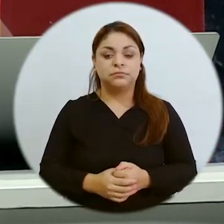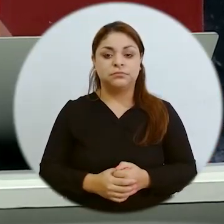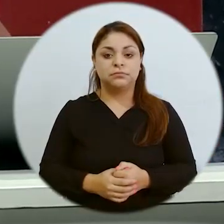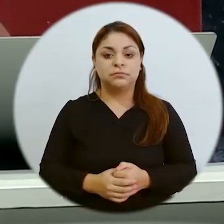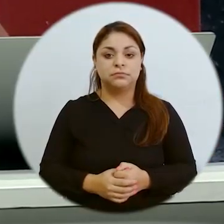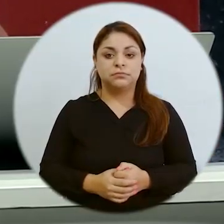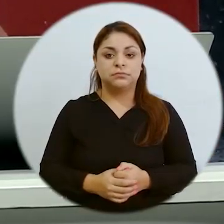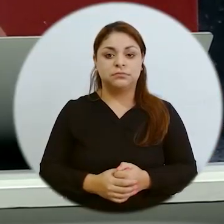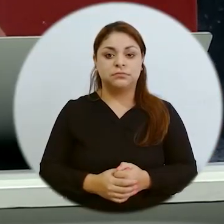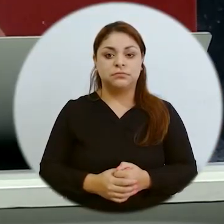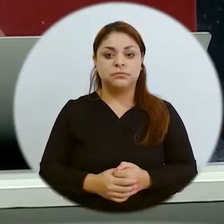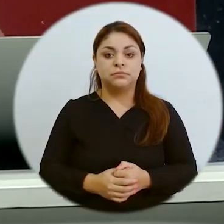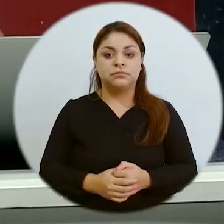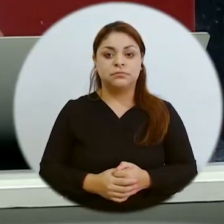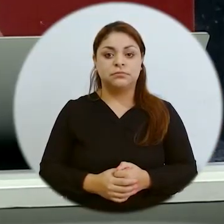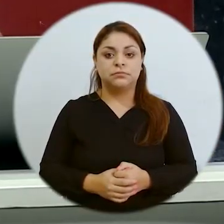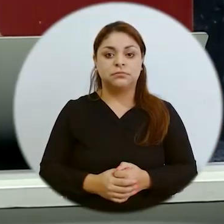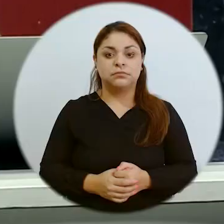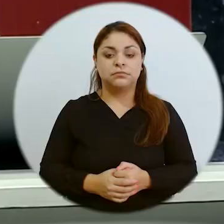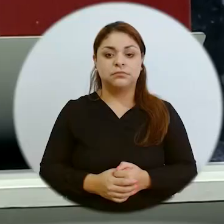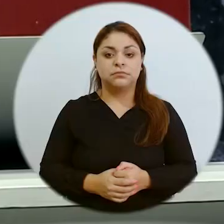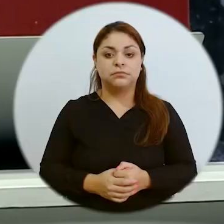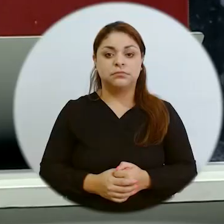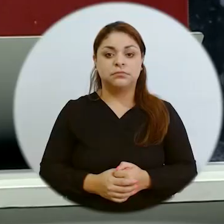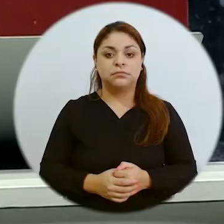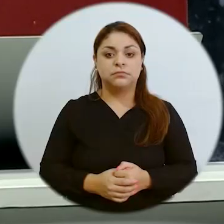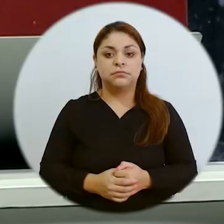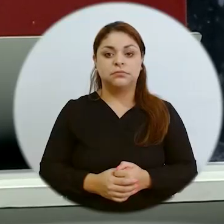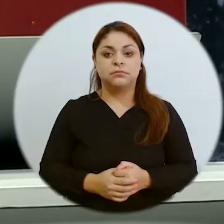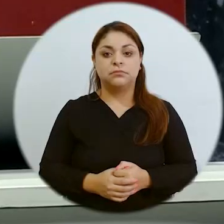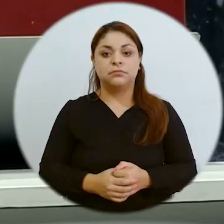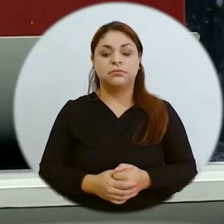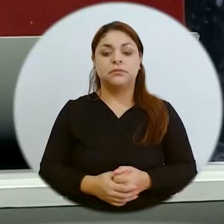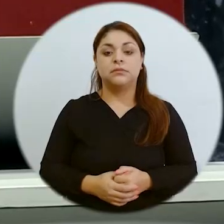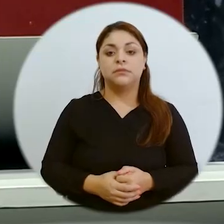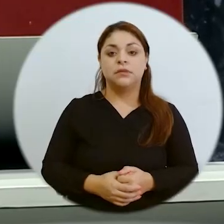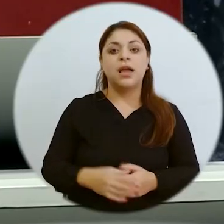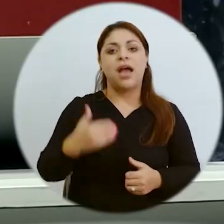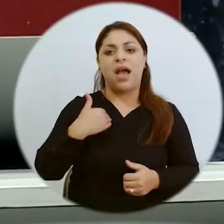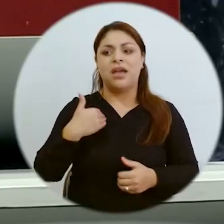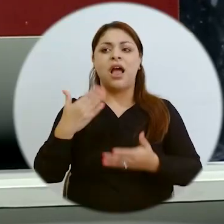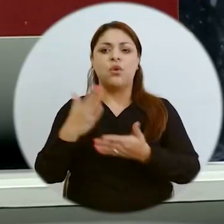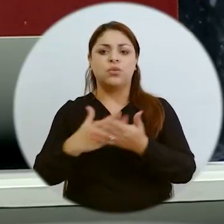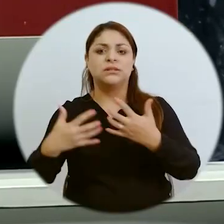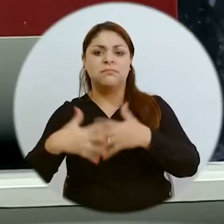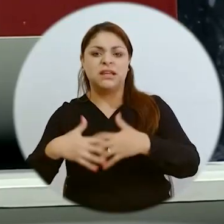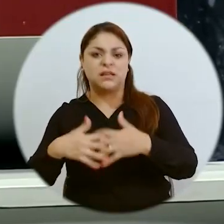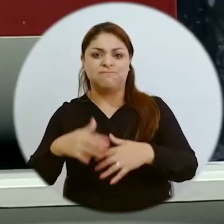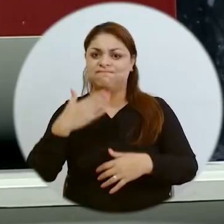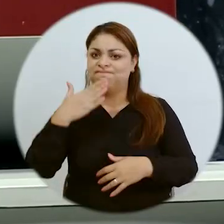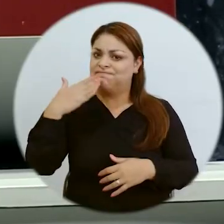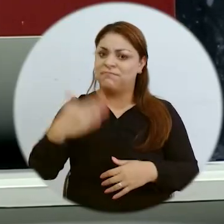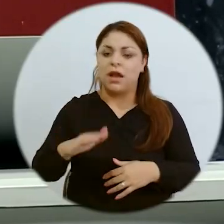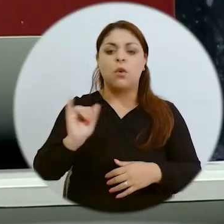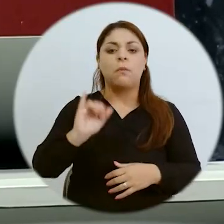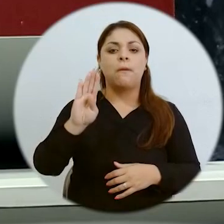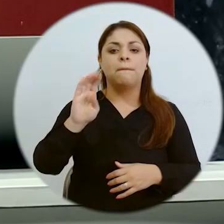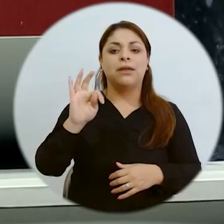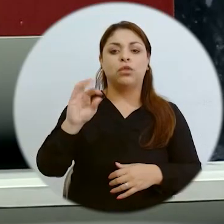ahora sonó como a una conspiración de los sectores financieros, ¿verdad? Los betos prestan y les instacredit y no sé